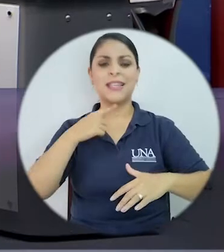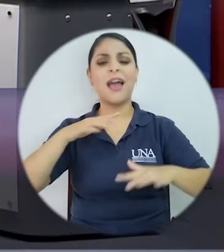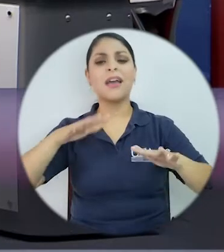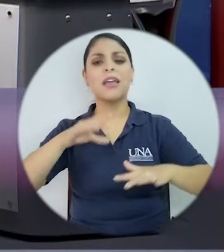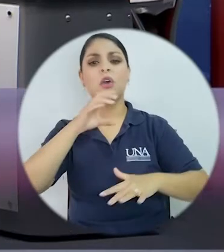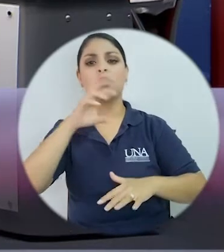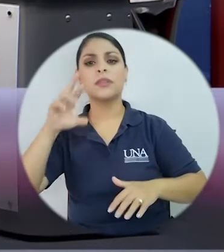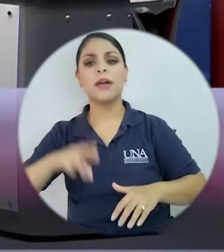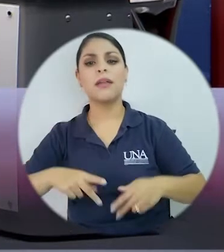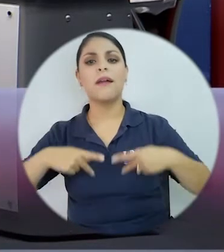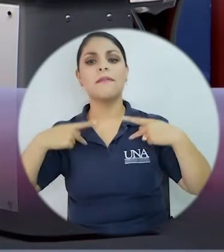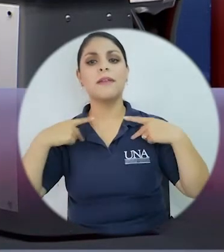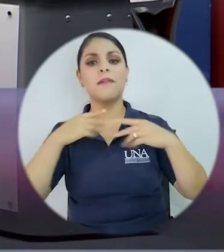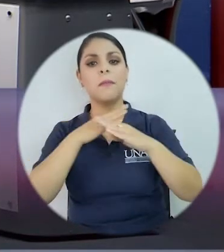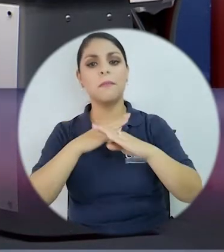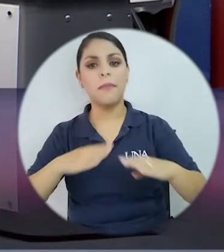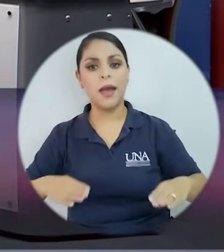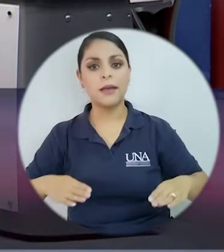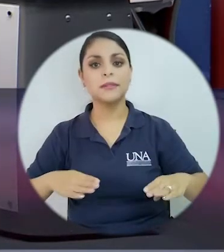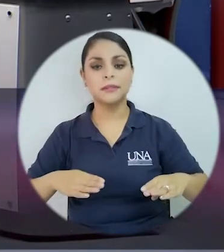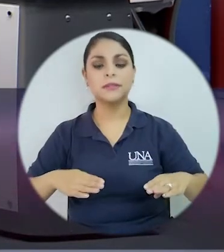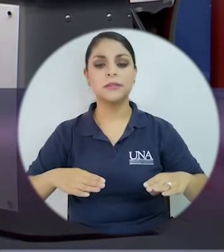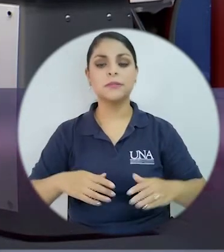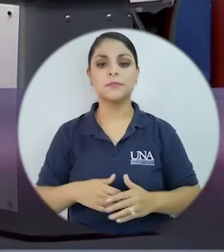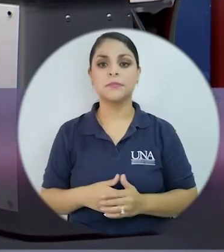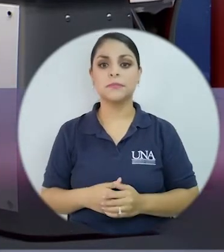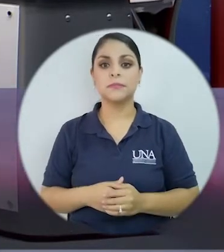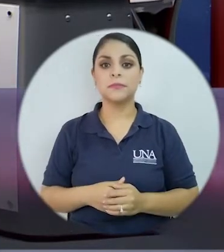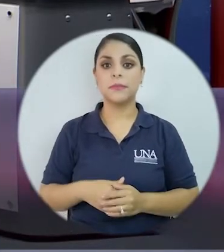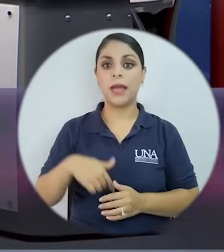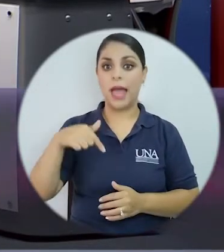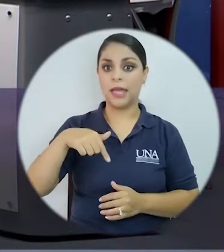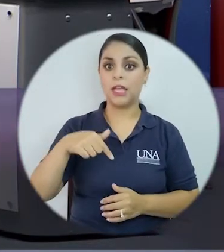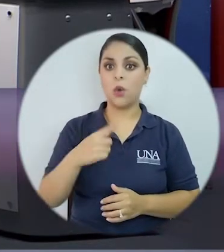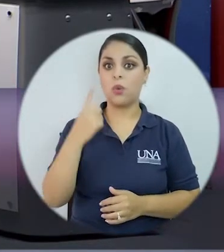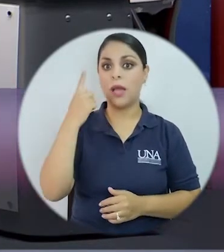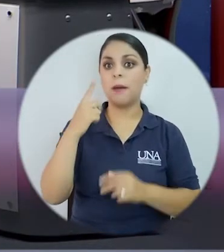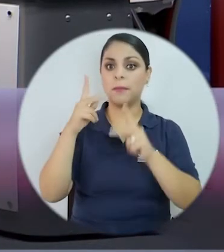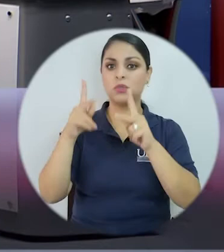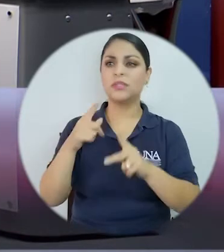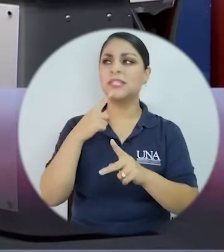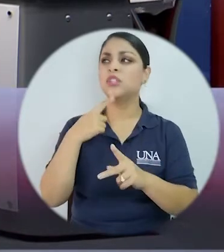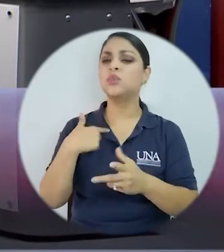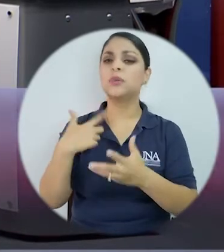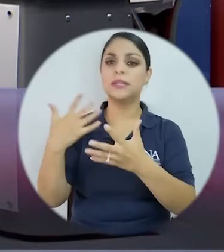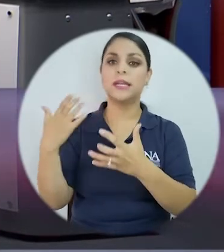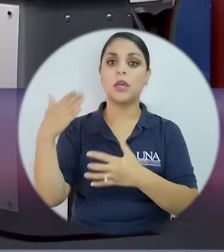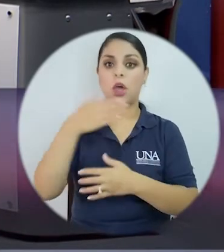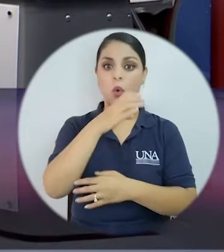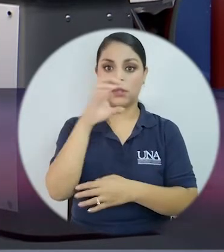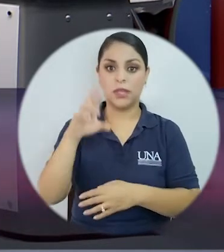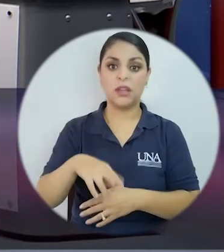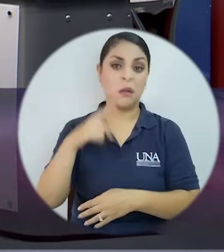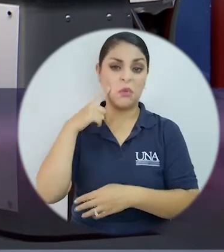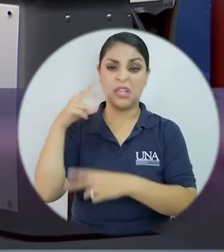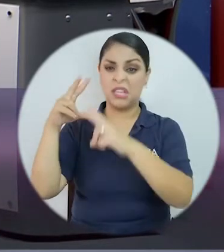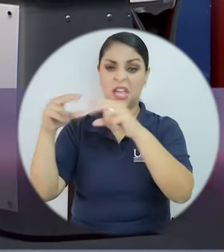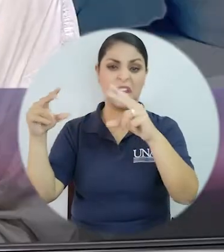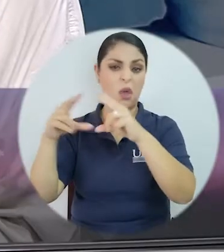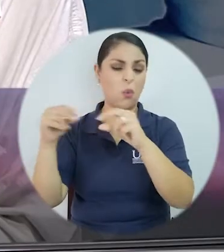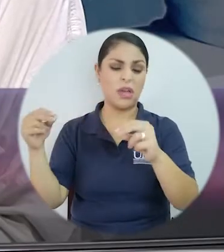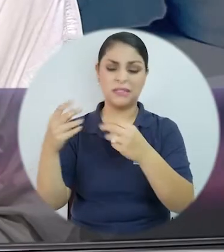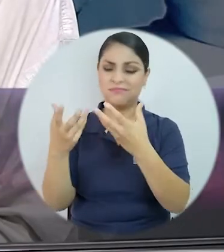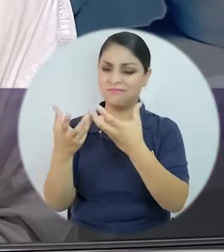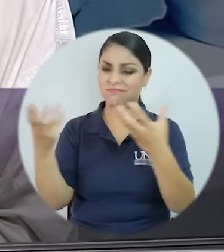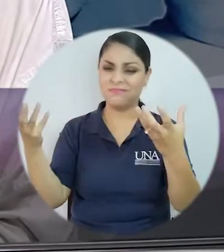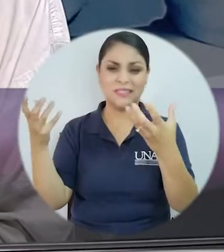se vive en paz. Hay un Víctor de la Guardia que quería que lo nombraran acá porque en Nicaragua era una división horrible